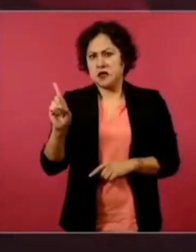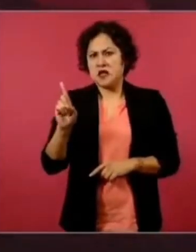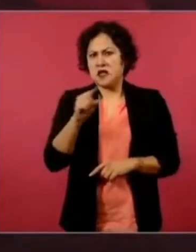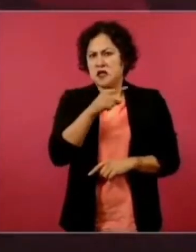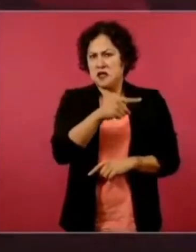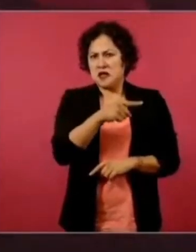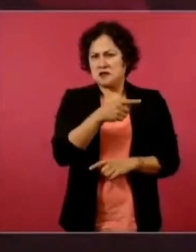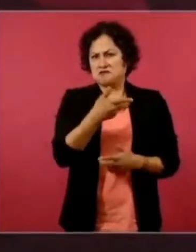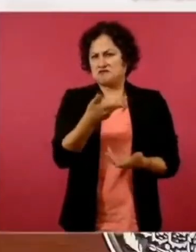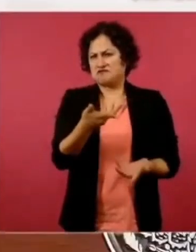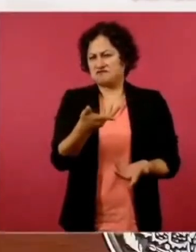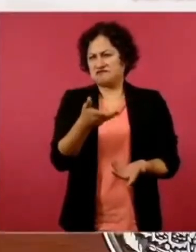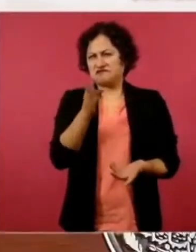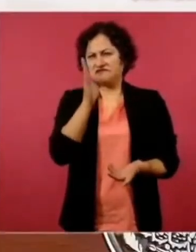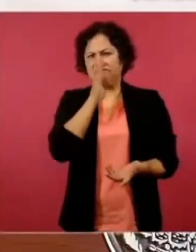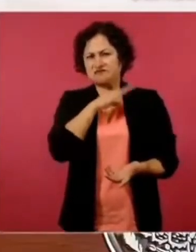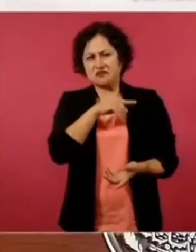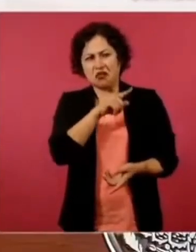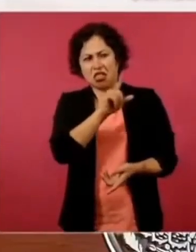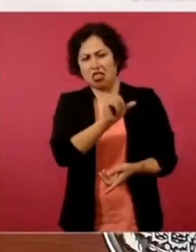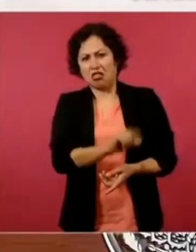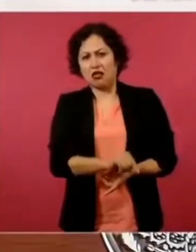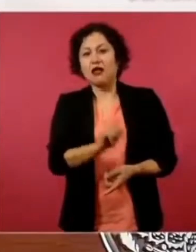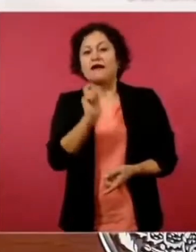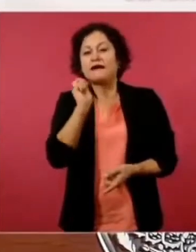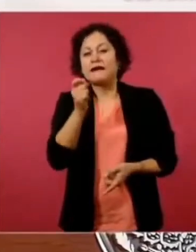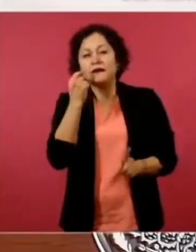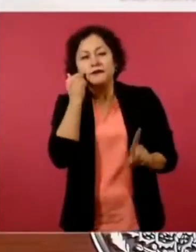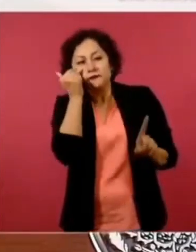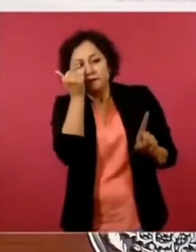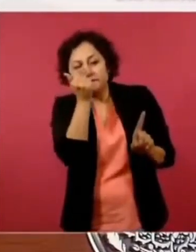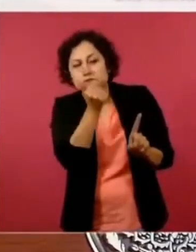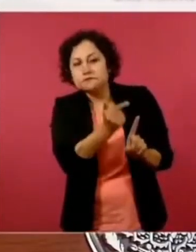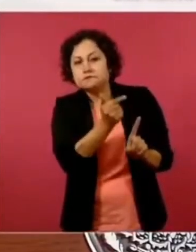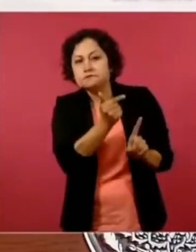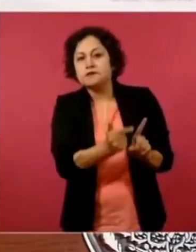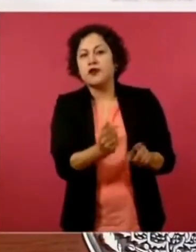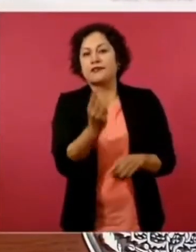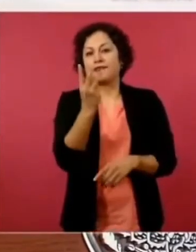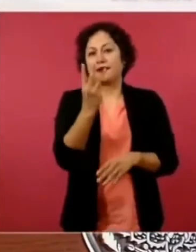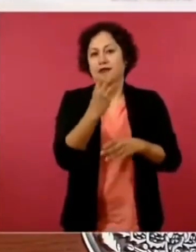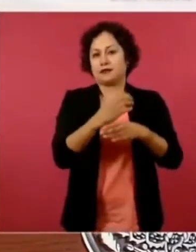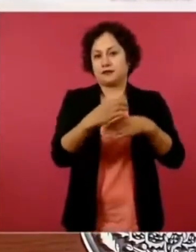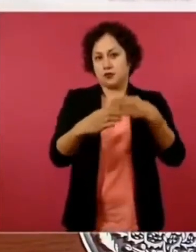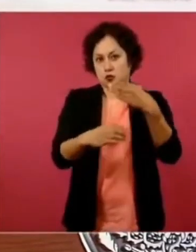Primero, porque es muy autoritario.